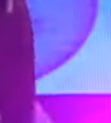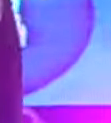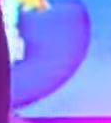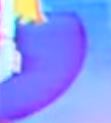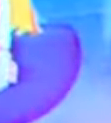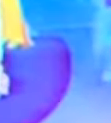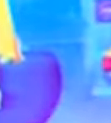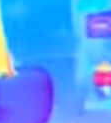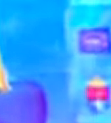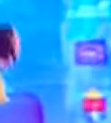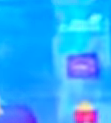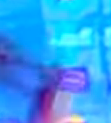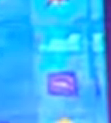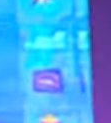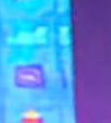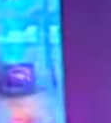Como un flash